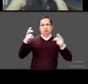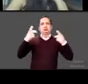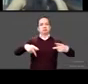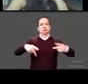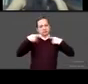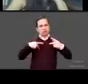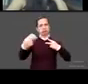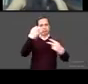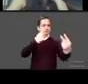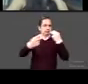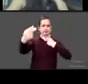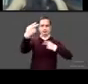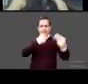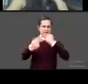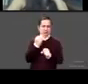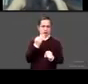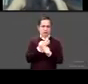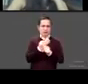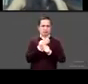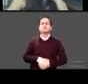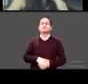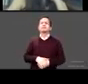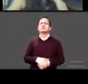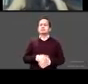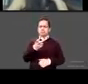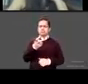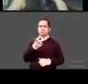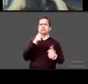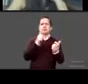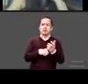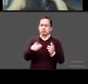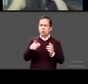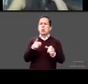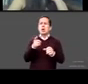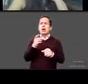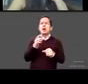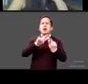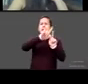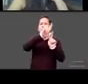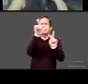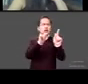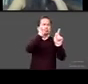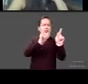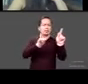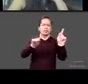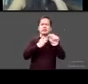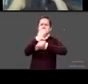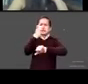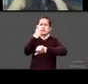Viene la información de qué estados están sumándose a estas reflexiones, de qué